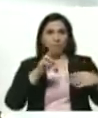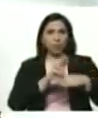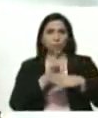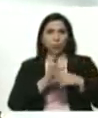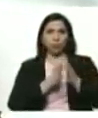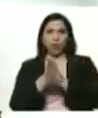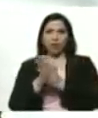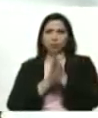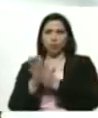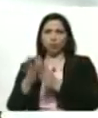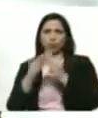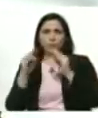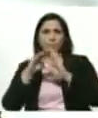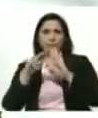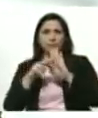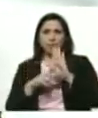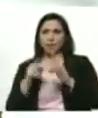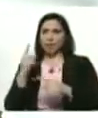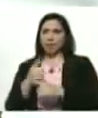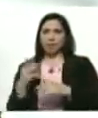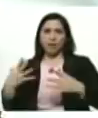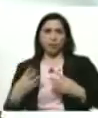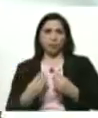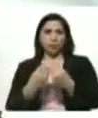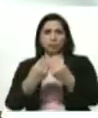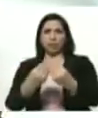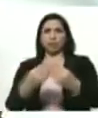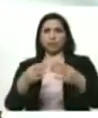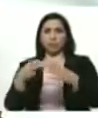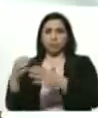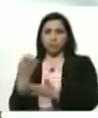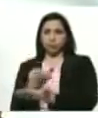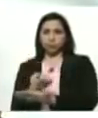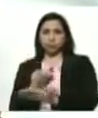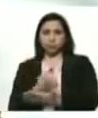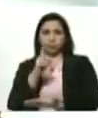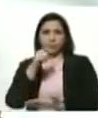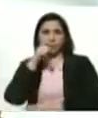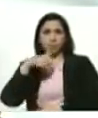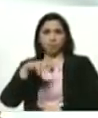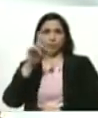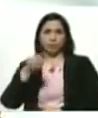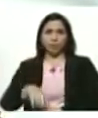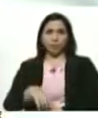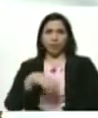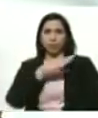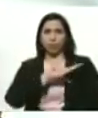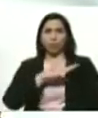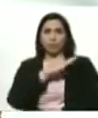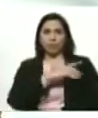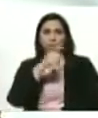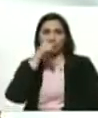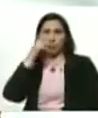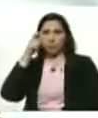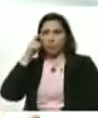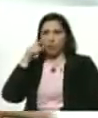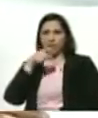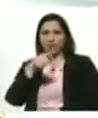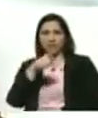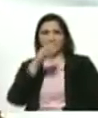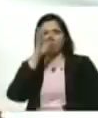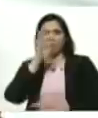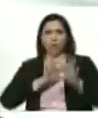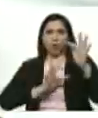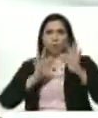es decir todas las medidas tienen que acompañarse los sectores económicos la población y la comisión vigilando que esta fórmula